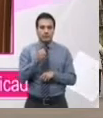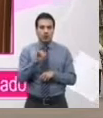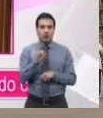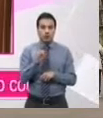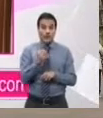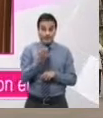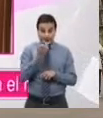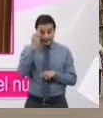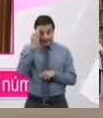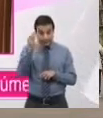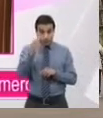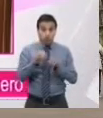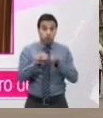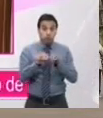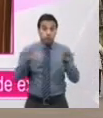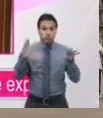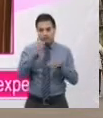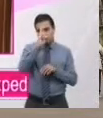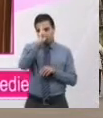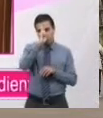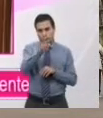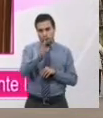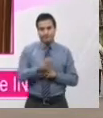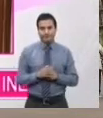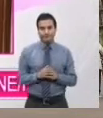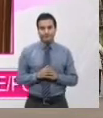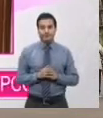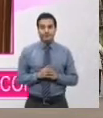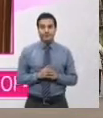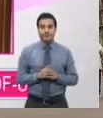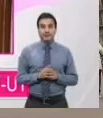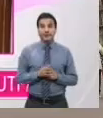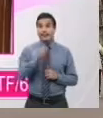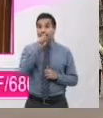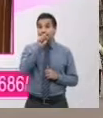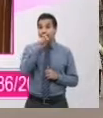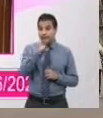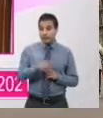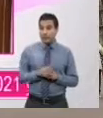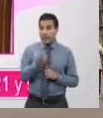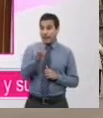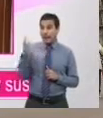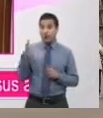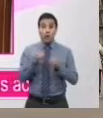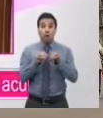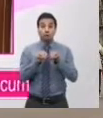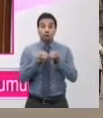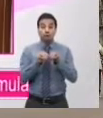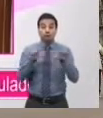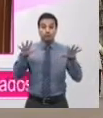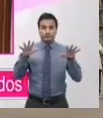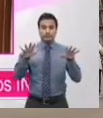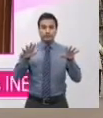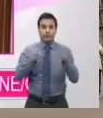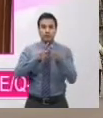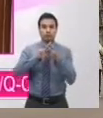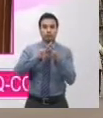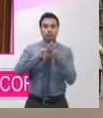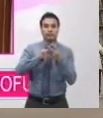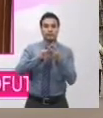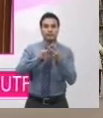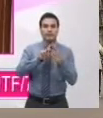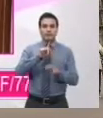veda electoral. Y también en sus publicaciones etiquetaron al Partido Verde de